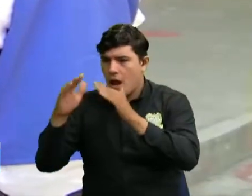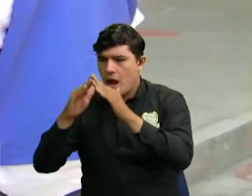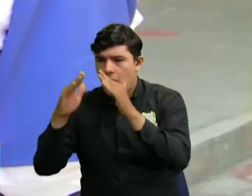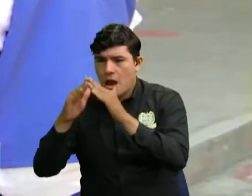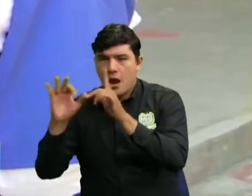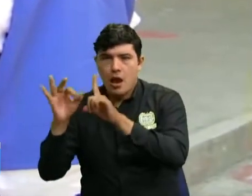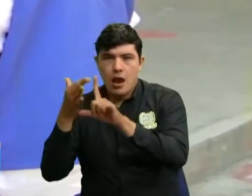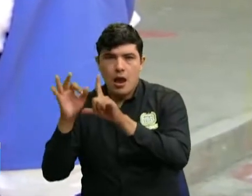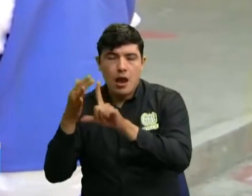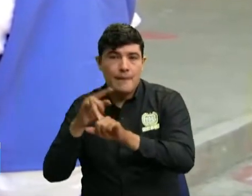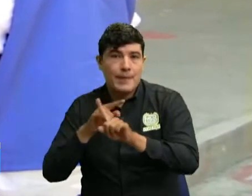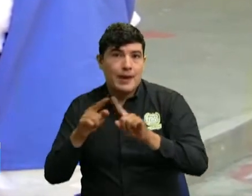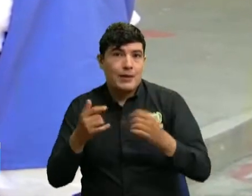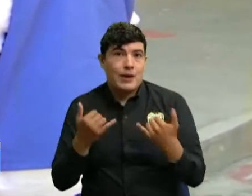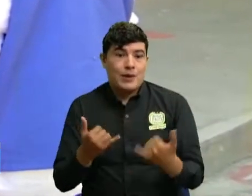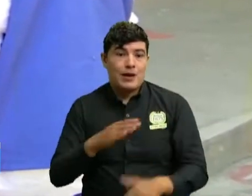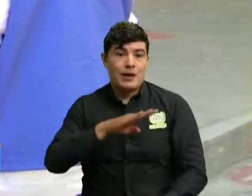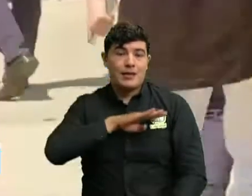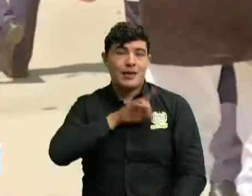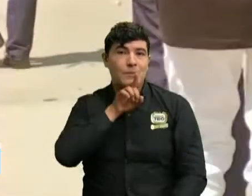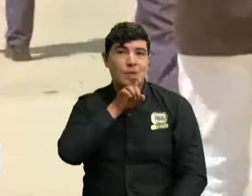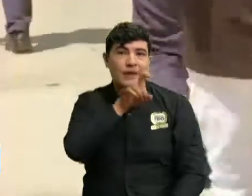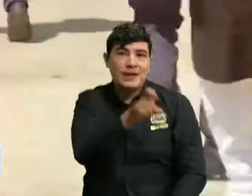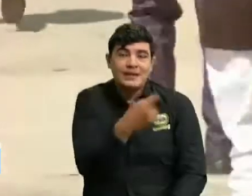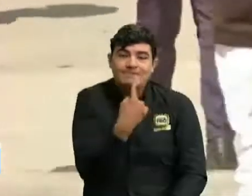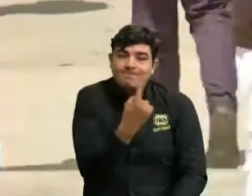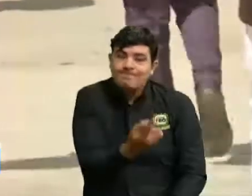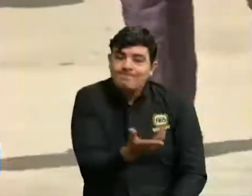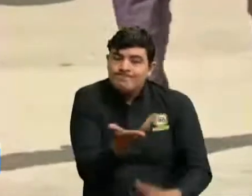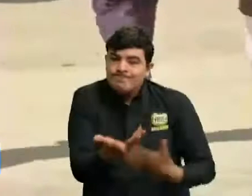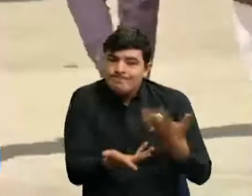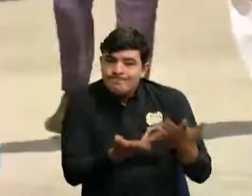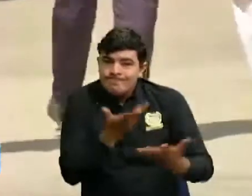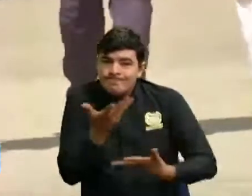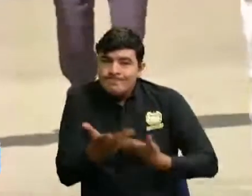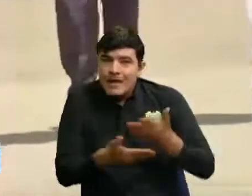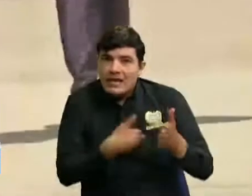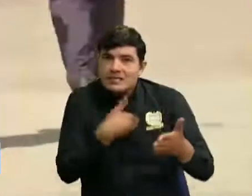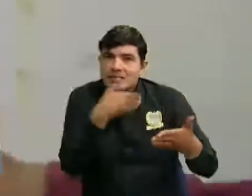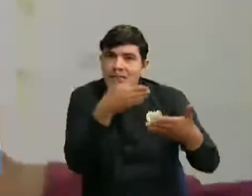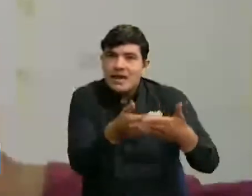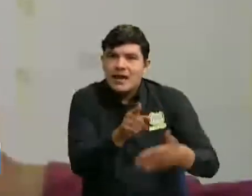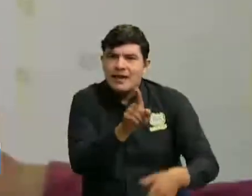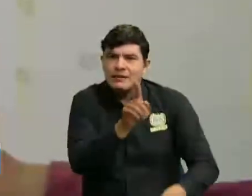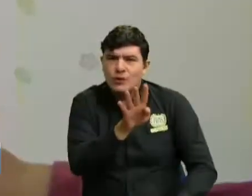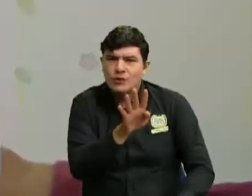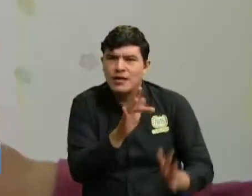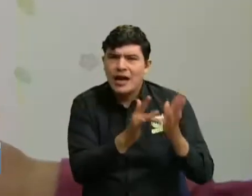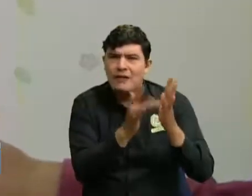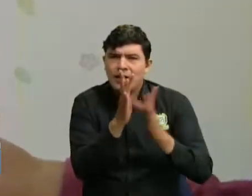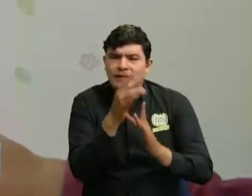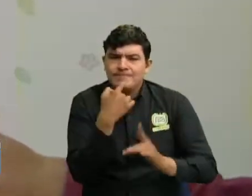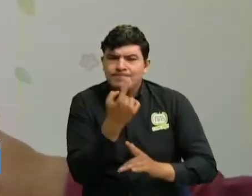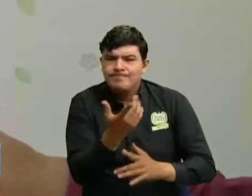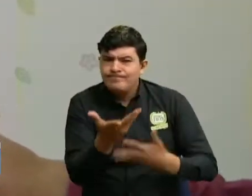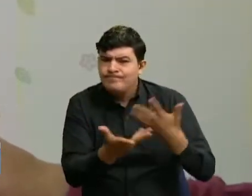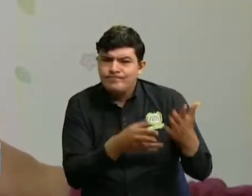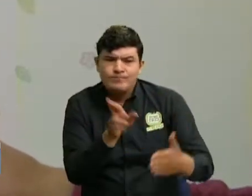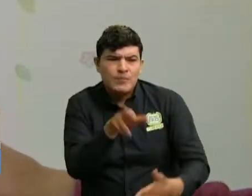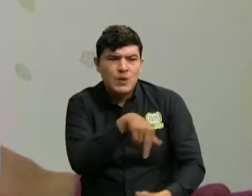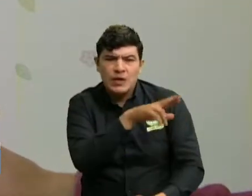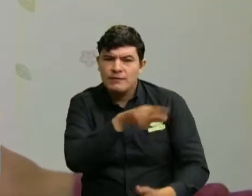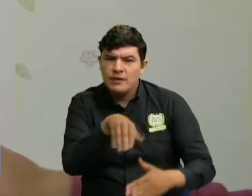suspendió hasta el 14 de abril estamos supremamente confusos porque tenemos dos directrices tenemos por una parte